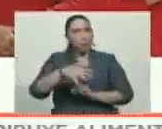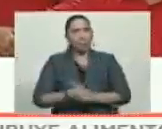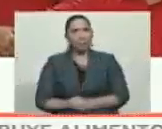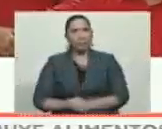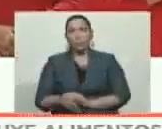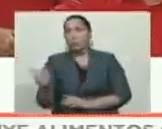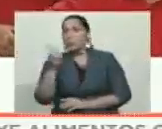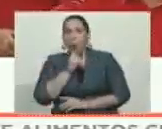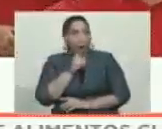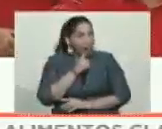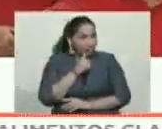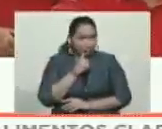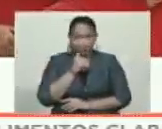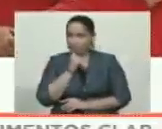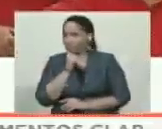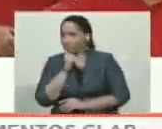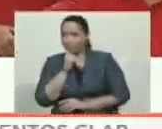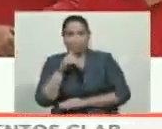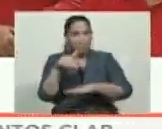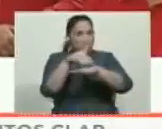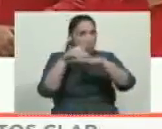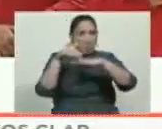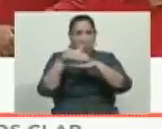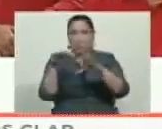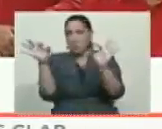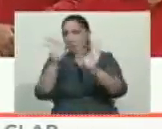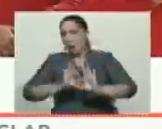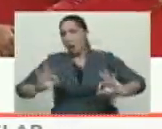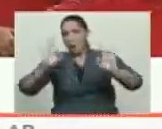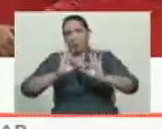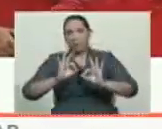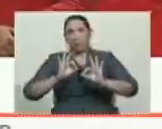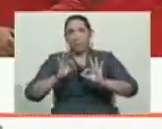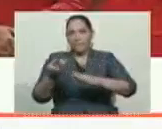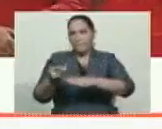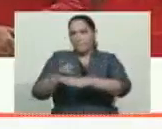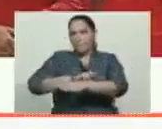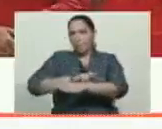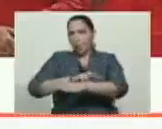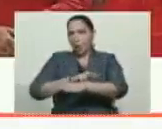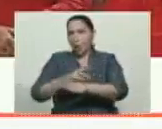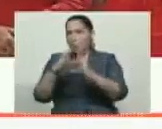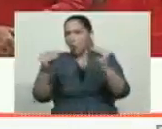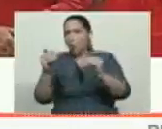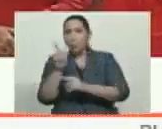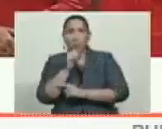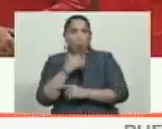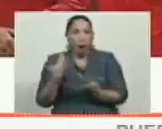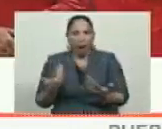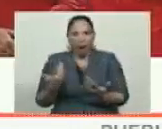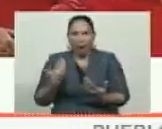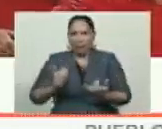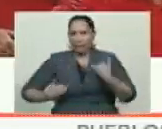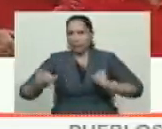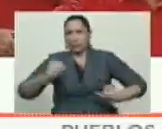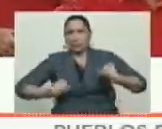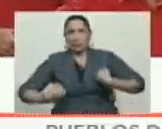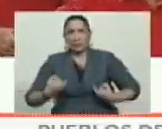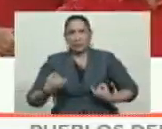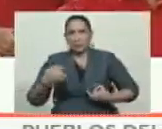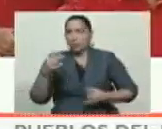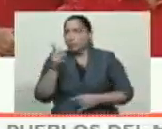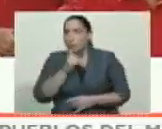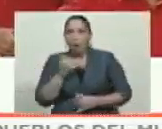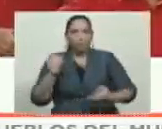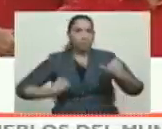tiene límites. No tiene vergüenza y lo peor de todos, no tiene escrúpulos, ningún tipo de